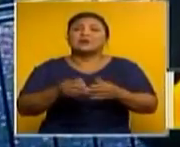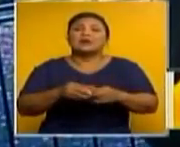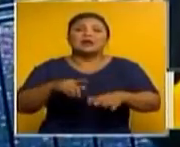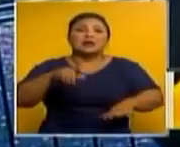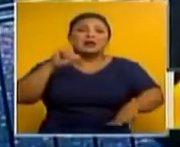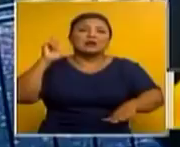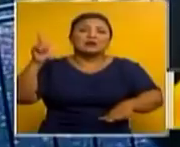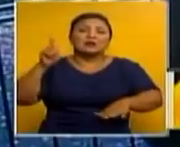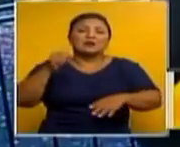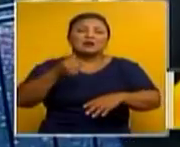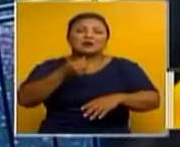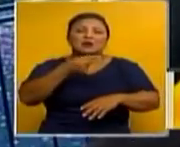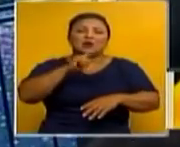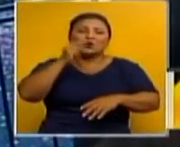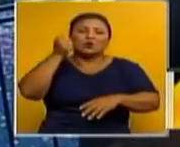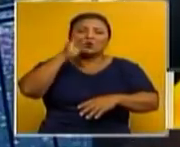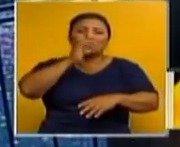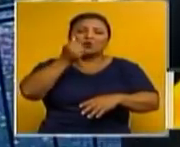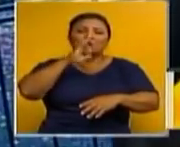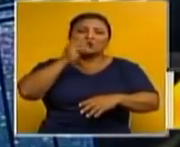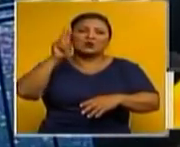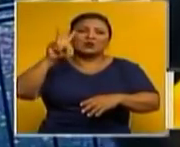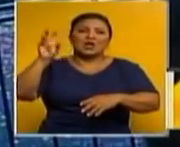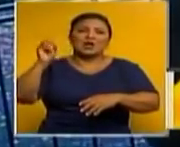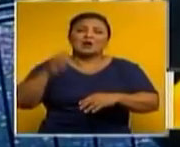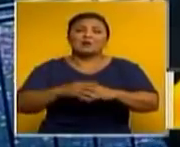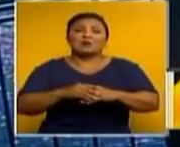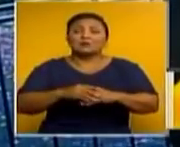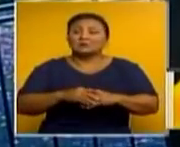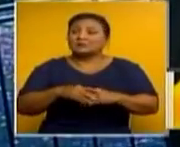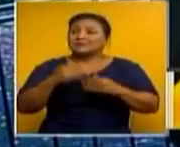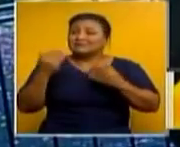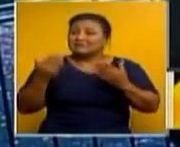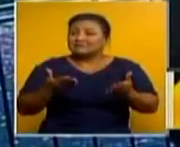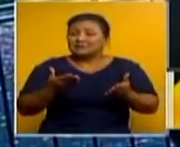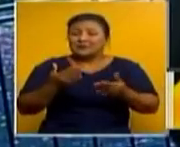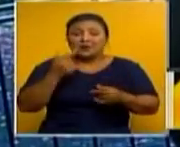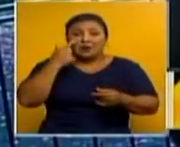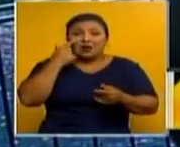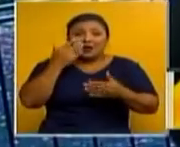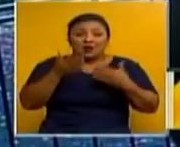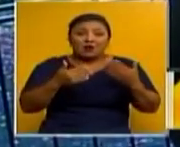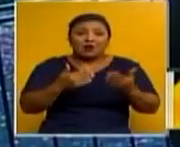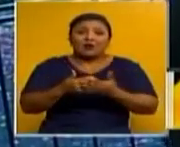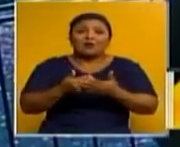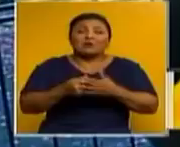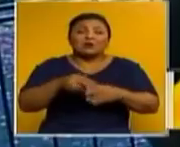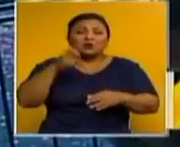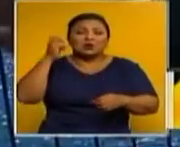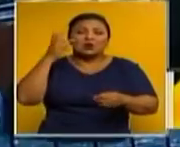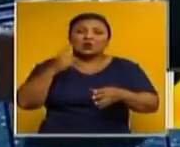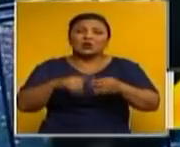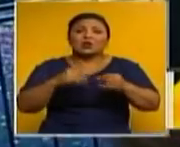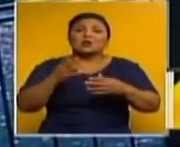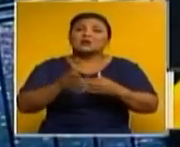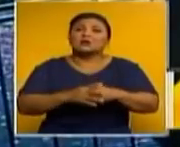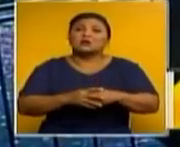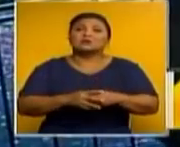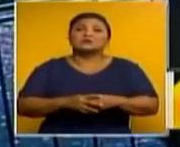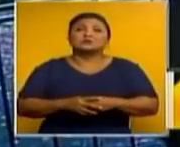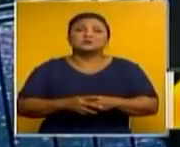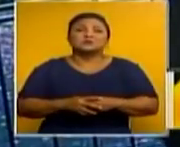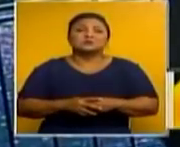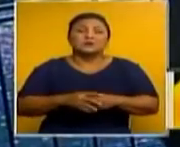liderado Gustavo Larrea, Democracia Sí. Y justamente tenemos un extracto de su intervención en el norte de la capital cotonera, donde ha cerrado ya